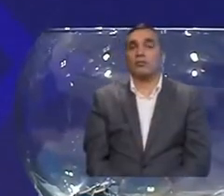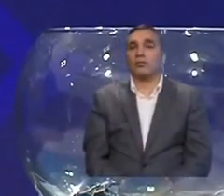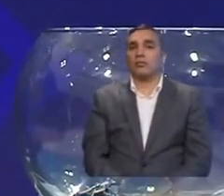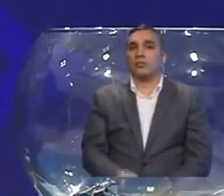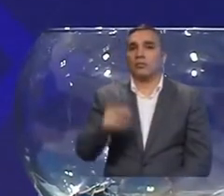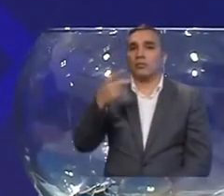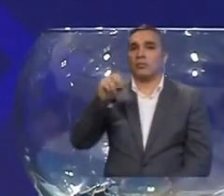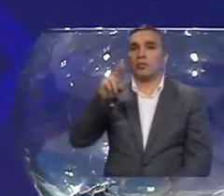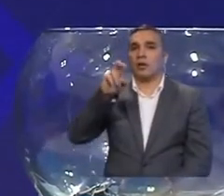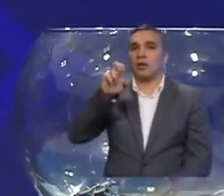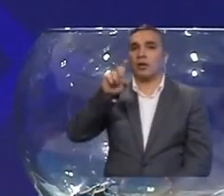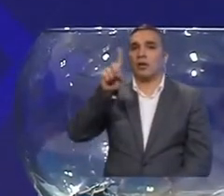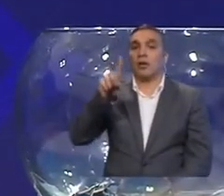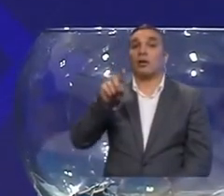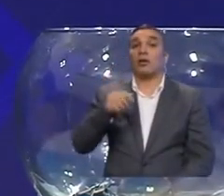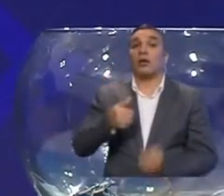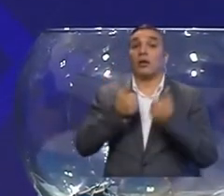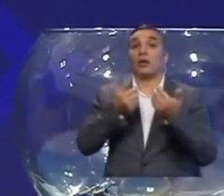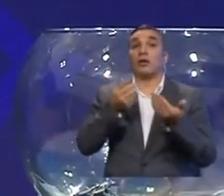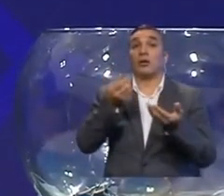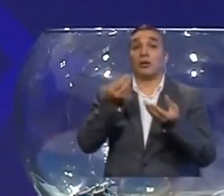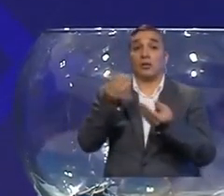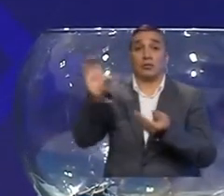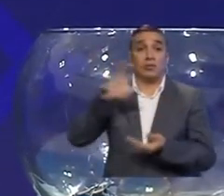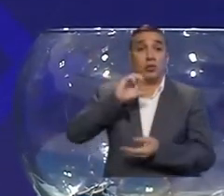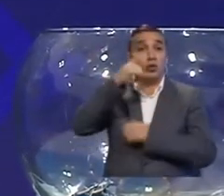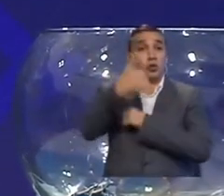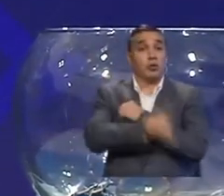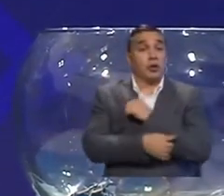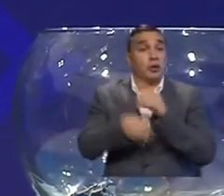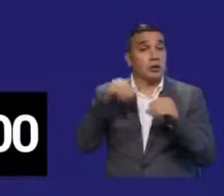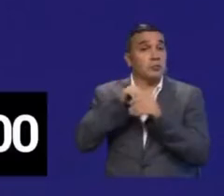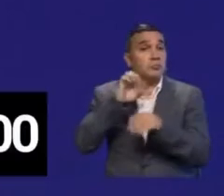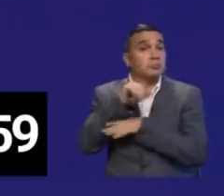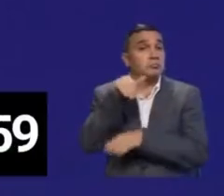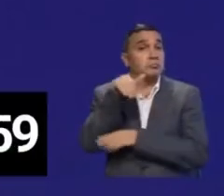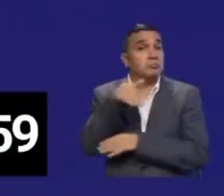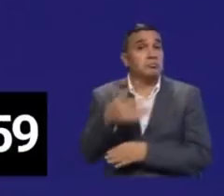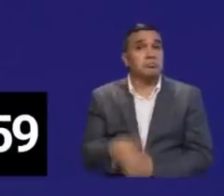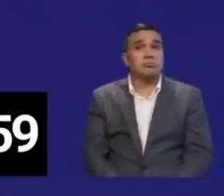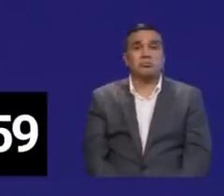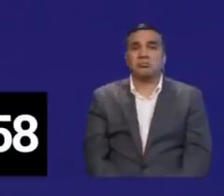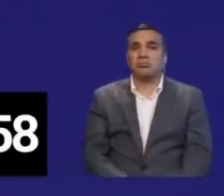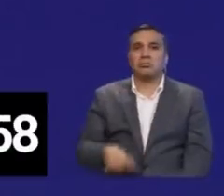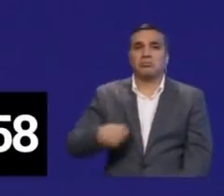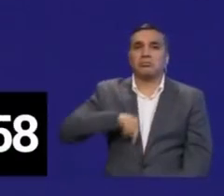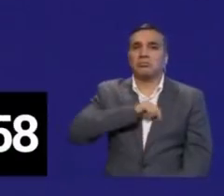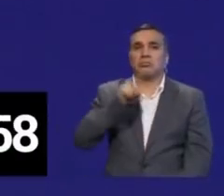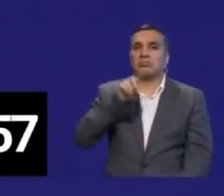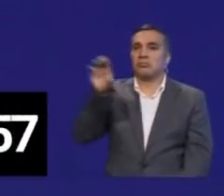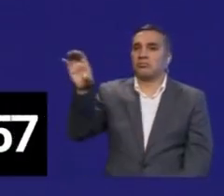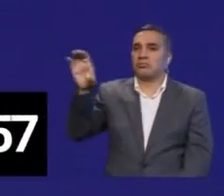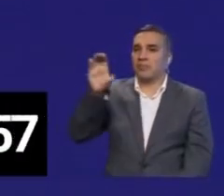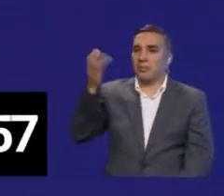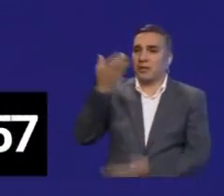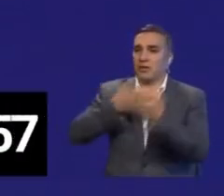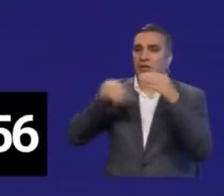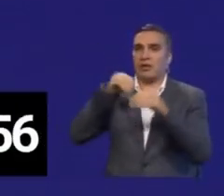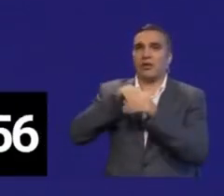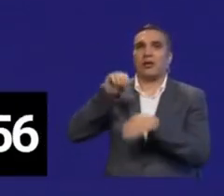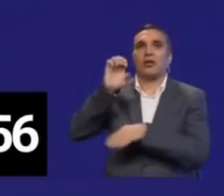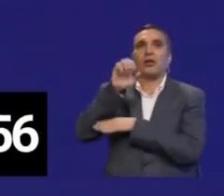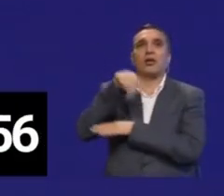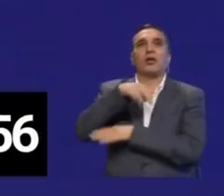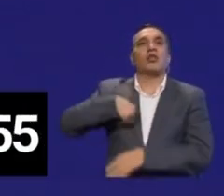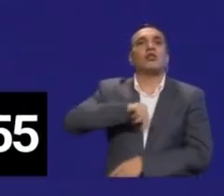Pérez, con la propuesta del candidato Arauz en la repatriación de capitales al país? No vamos a repatriar. Vamos a crear